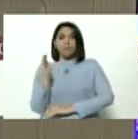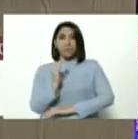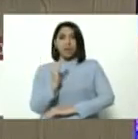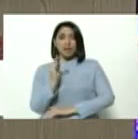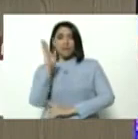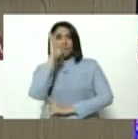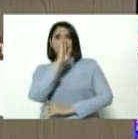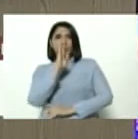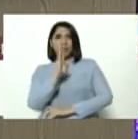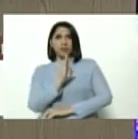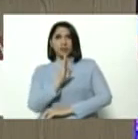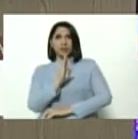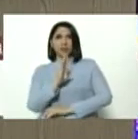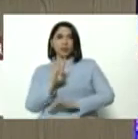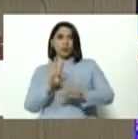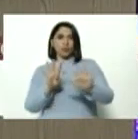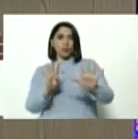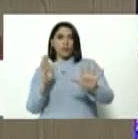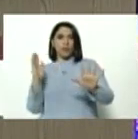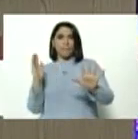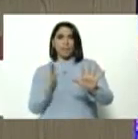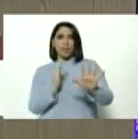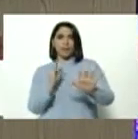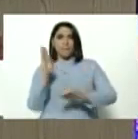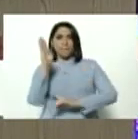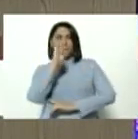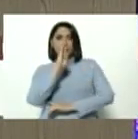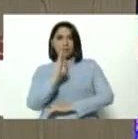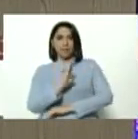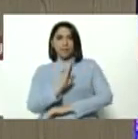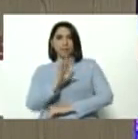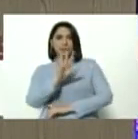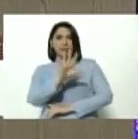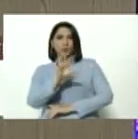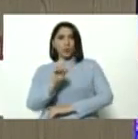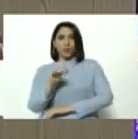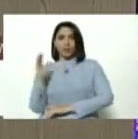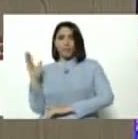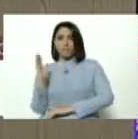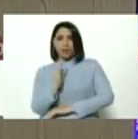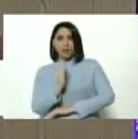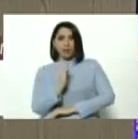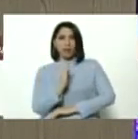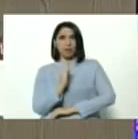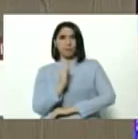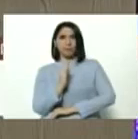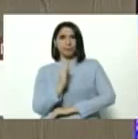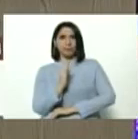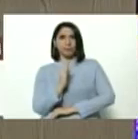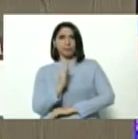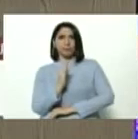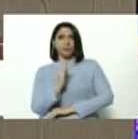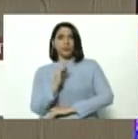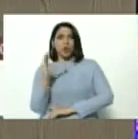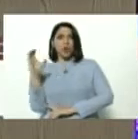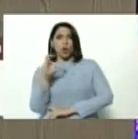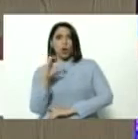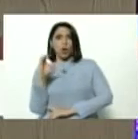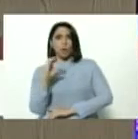Brasil. 9 son procedentes de Brasil y 50 son procedentes de